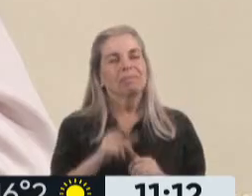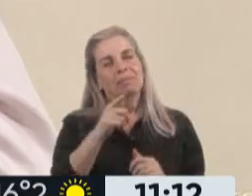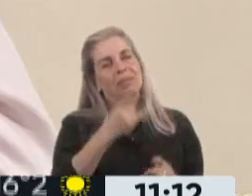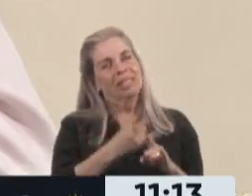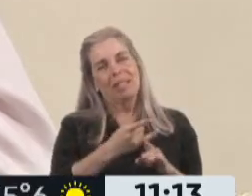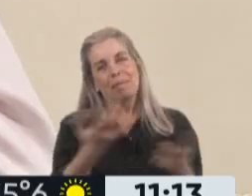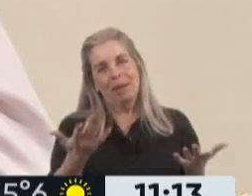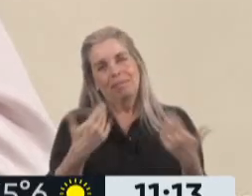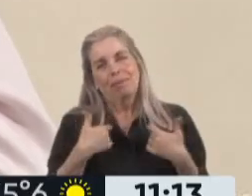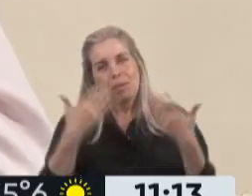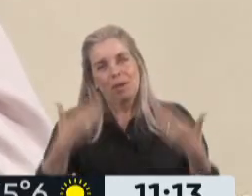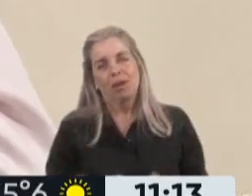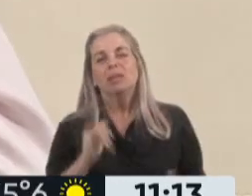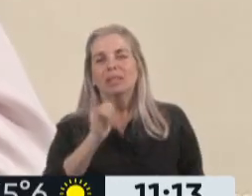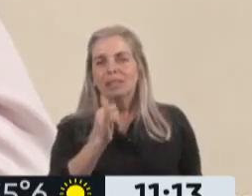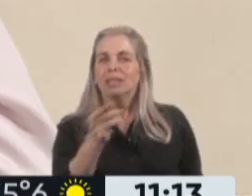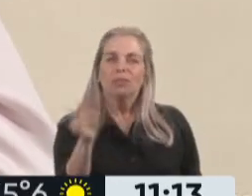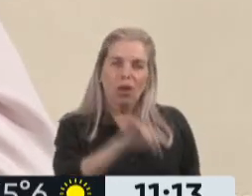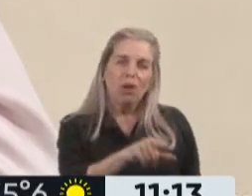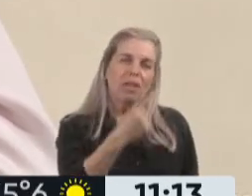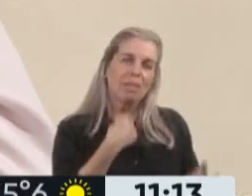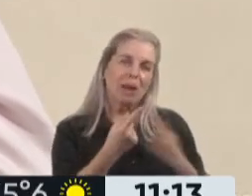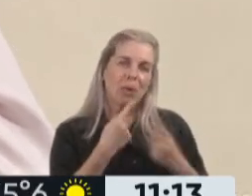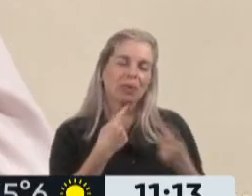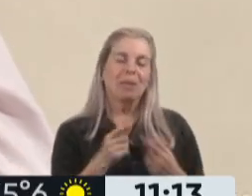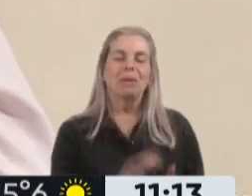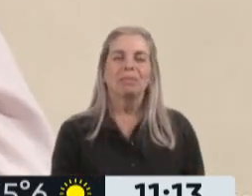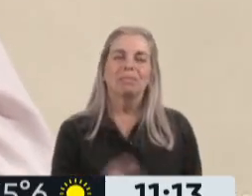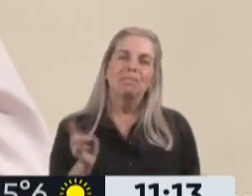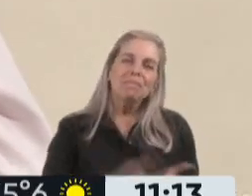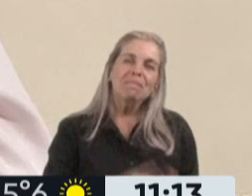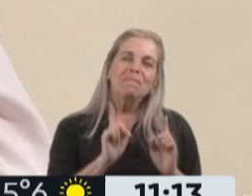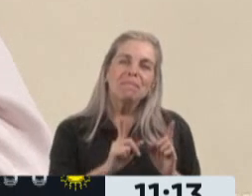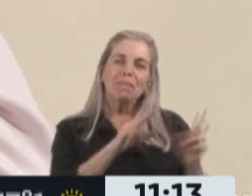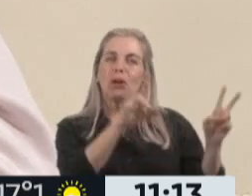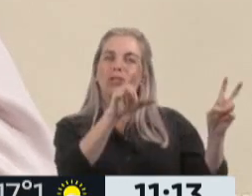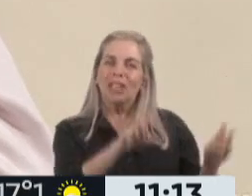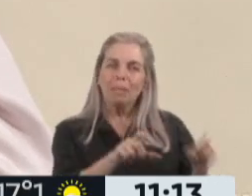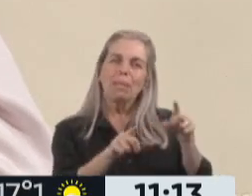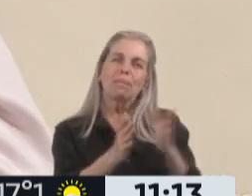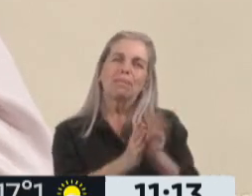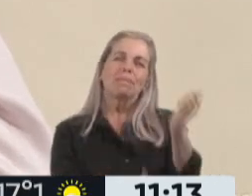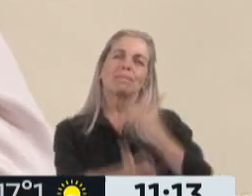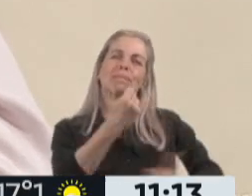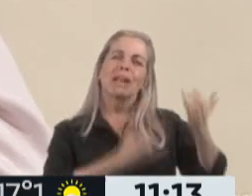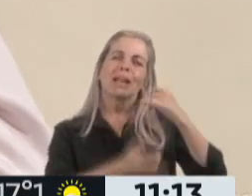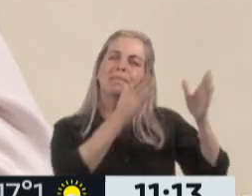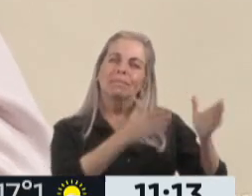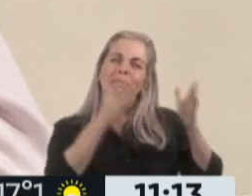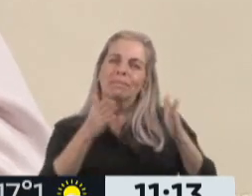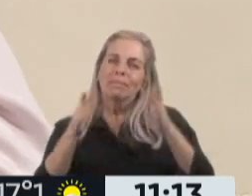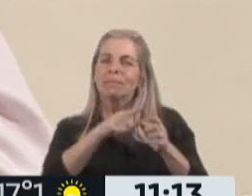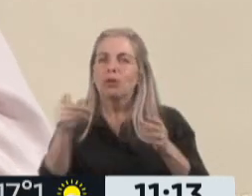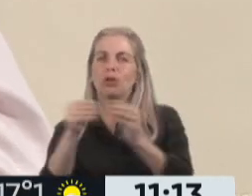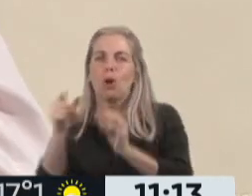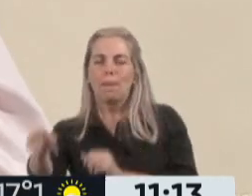me caben dudas que es habitual. Totalmente. La repregunta, para que siga de forma cronológica de lo que le preguntó el señor